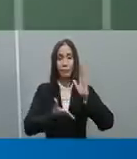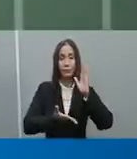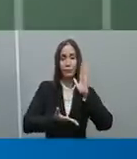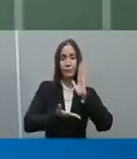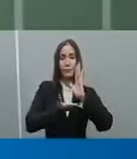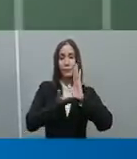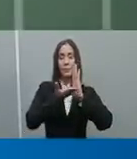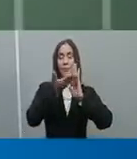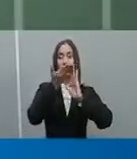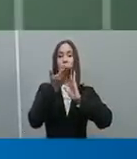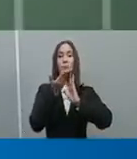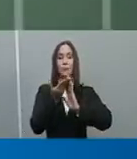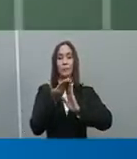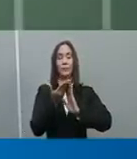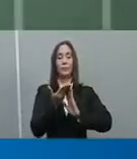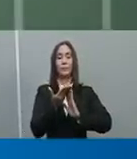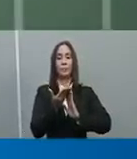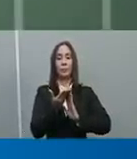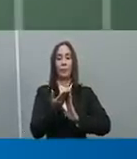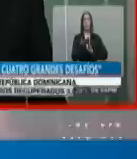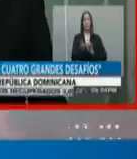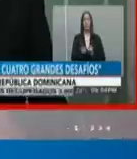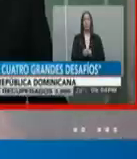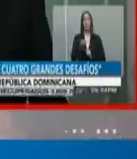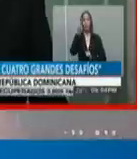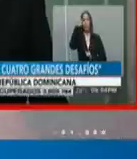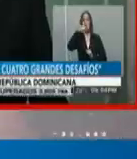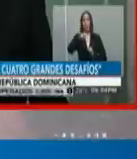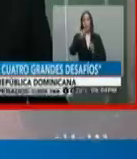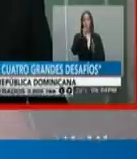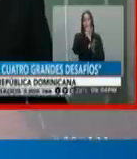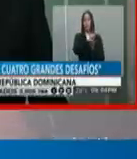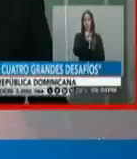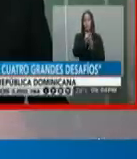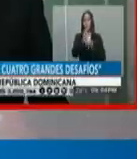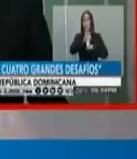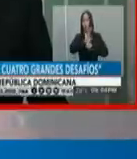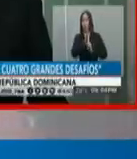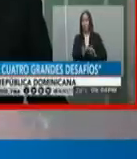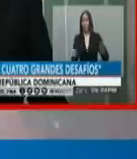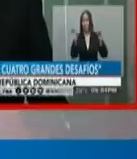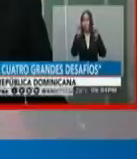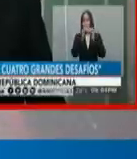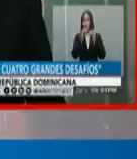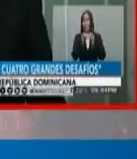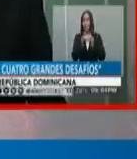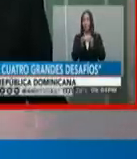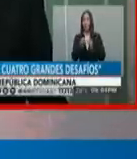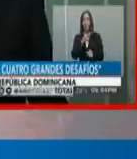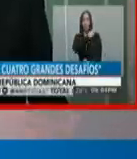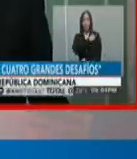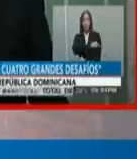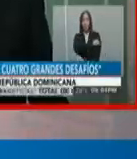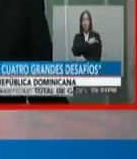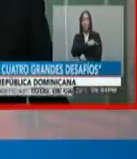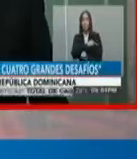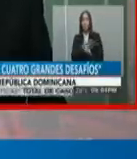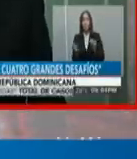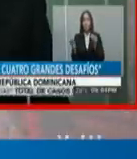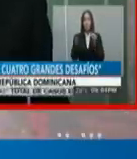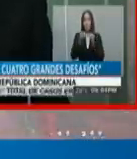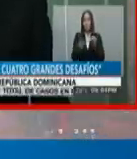y pues lograr que la capacidad de las camas, que dice en Santo Domingo y en otras grandes ciudades, ya supera